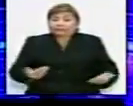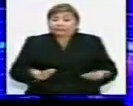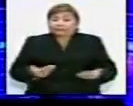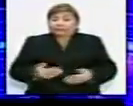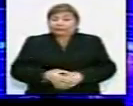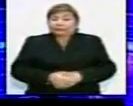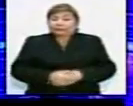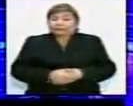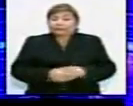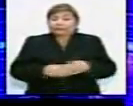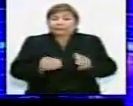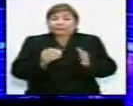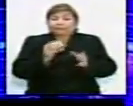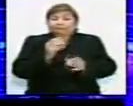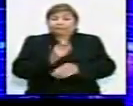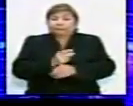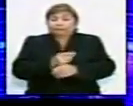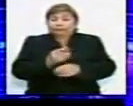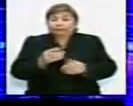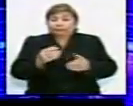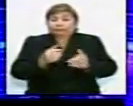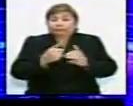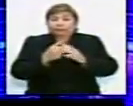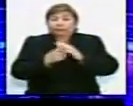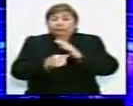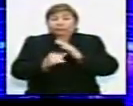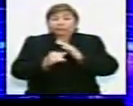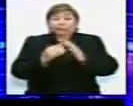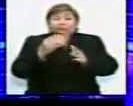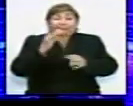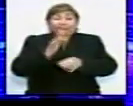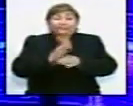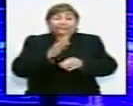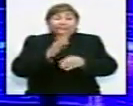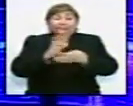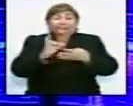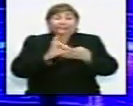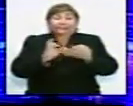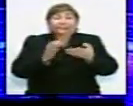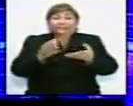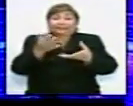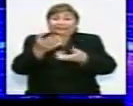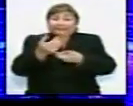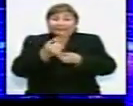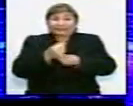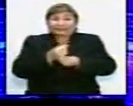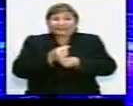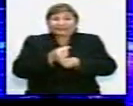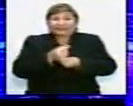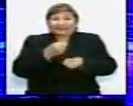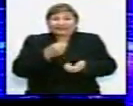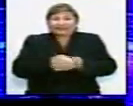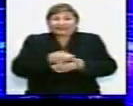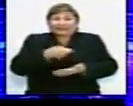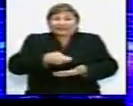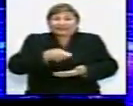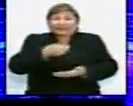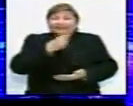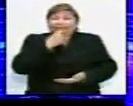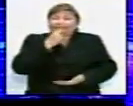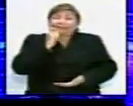el fortalecimiento de la demanda interna, el impulso fiscal en la inversión pública y la recuperación de la inversión